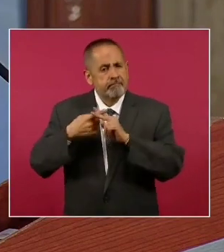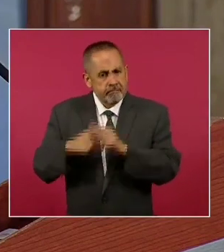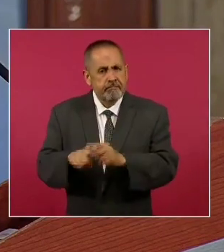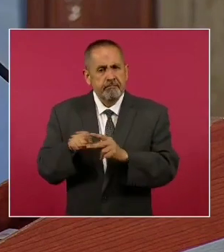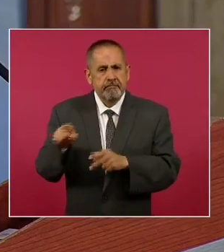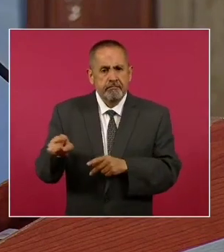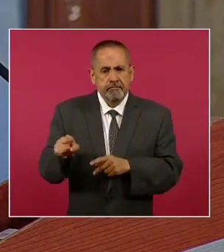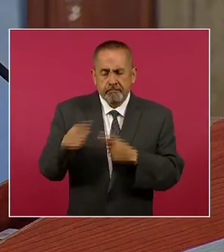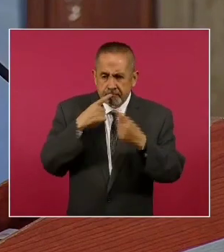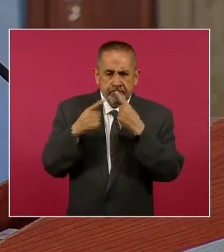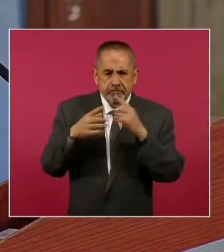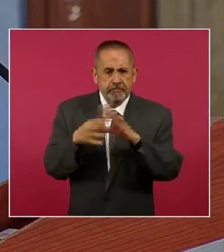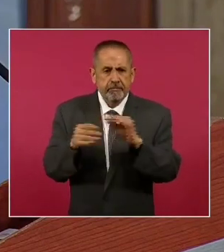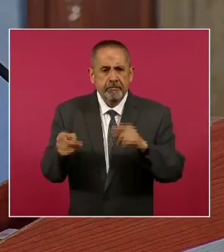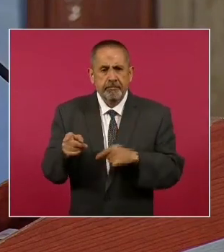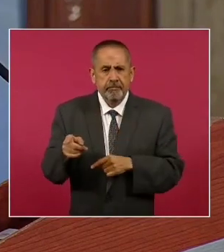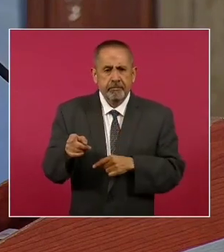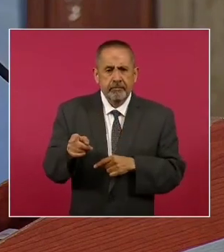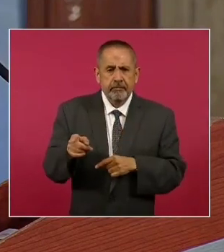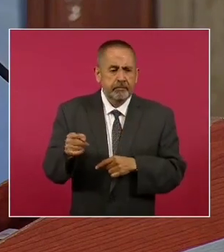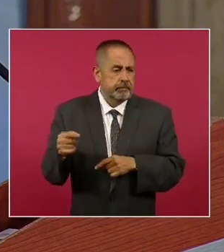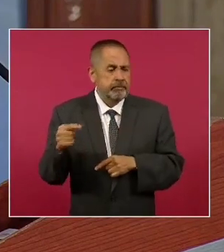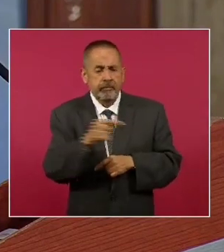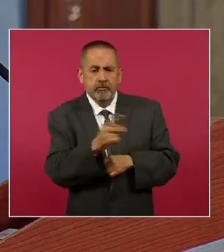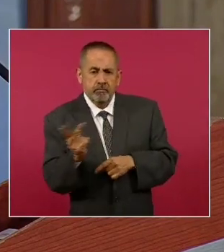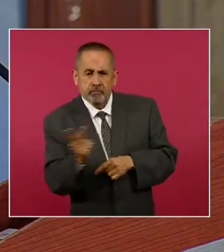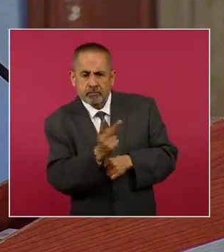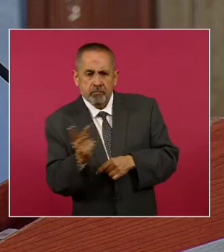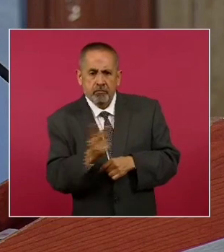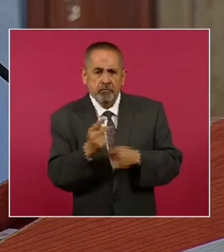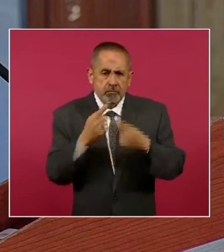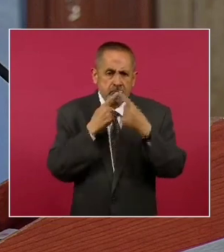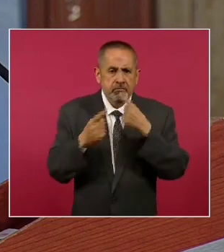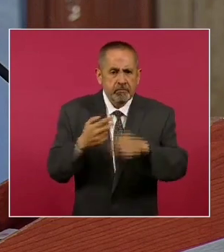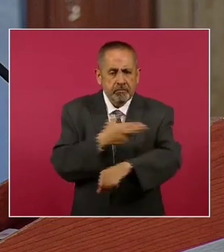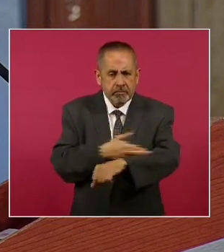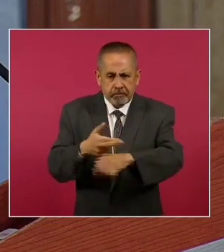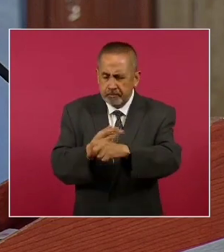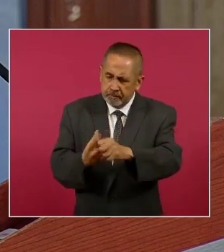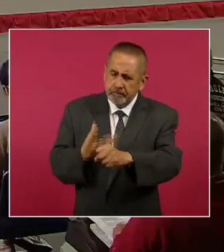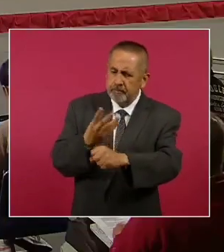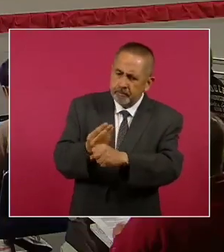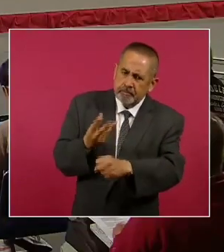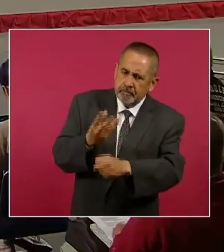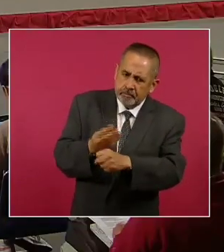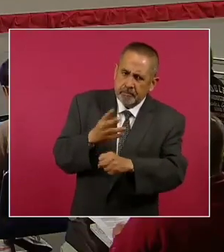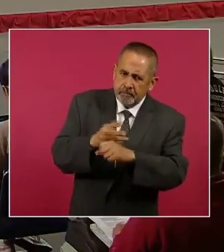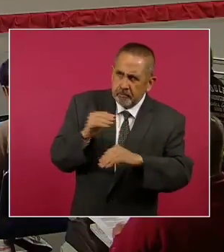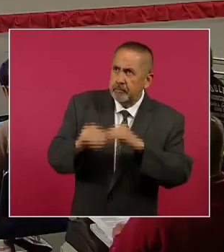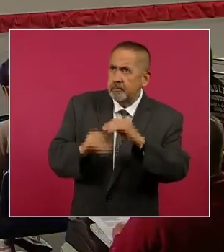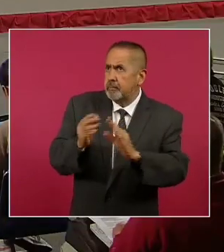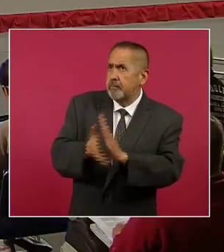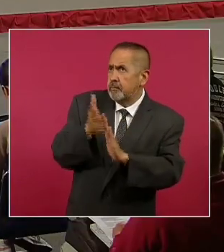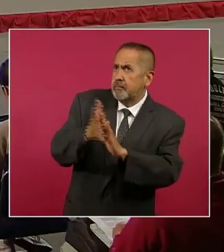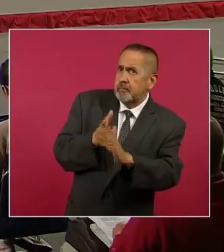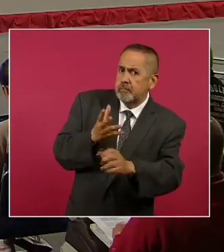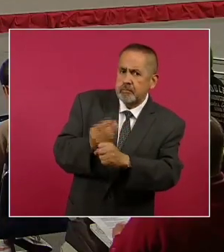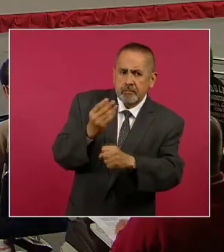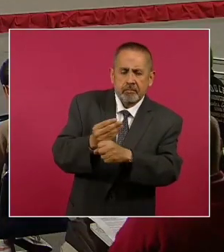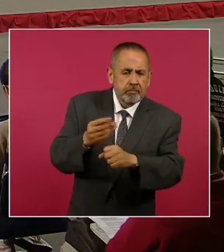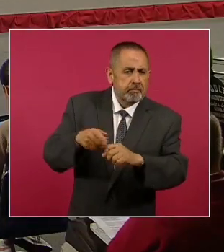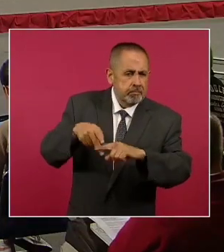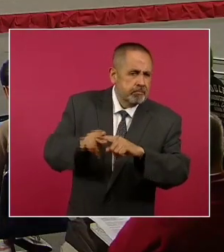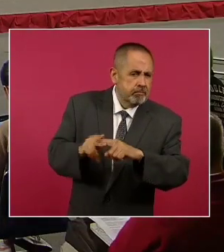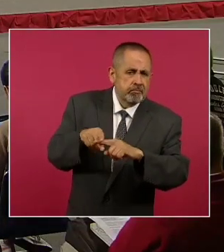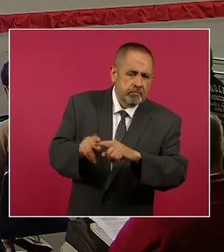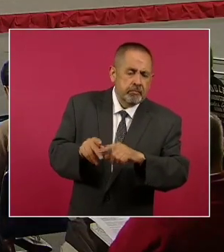iniciaron con el consorcio, ya iniciaron los trabajos de reparación del acueducto. La vigencia de este contrato